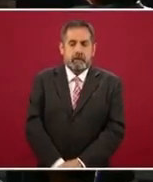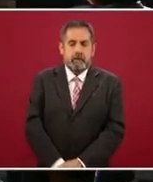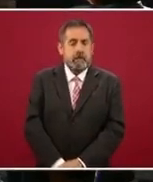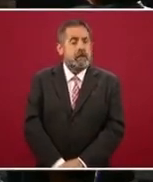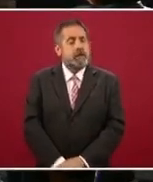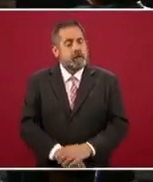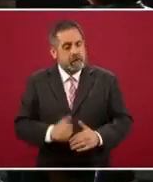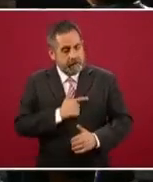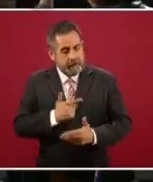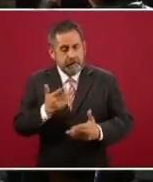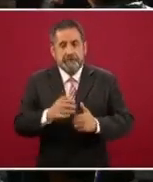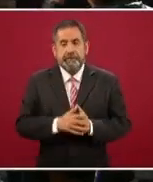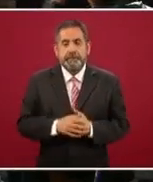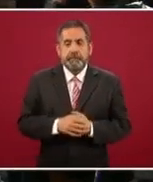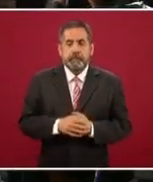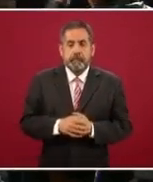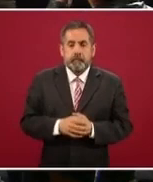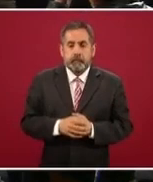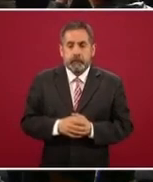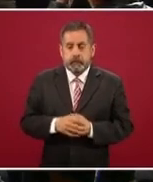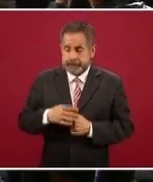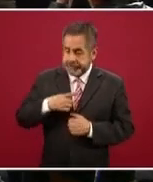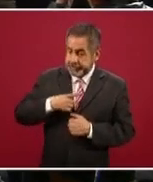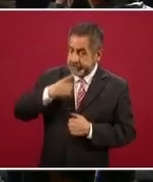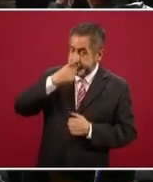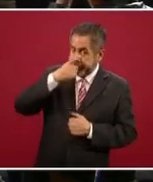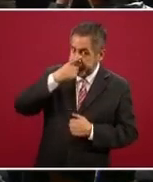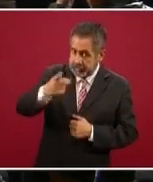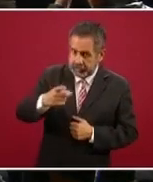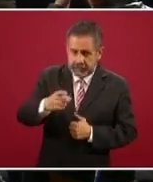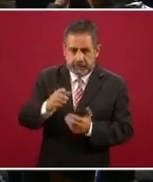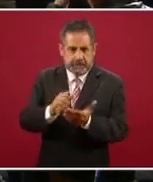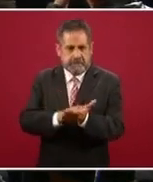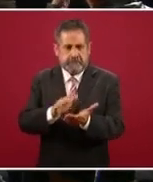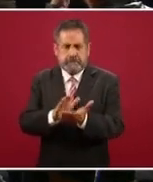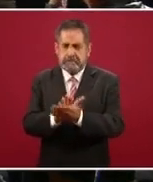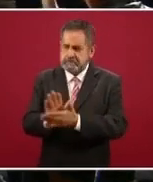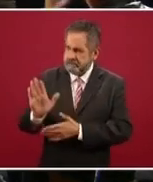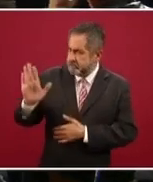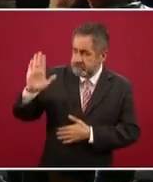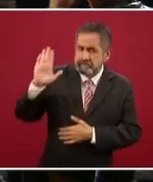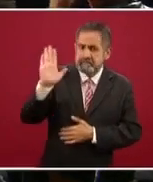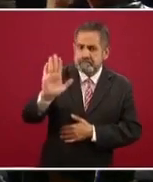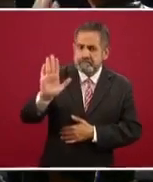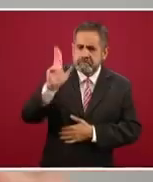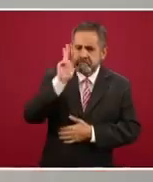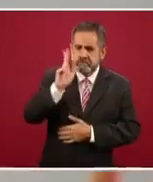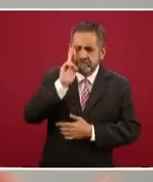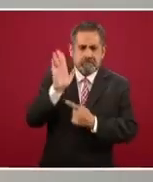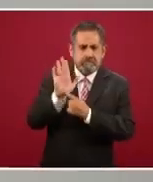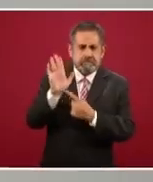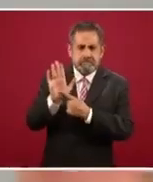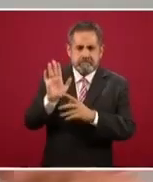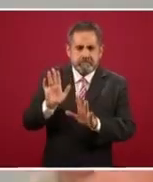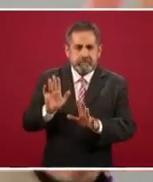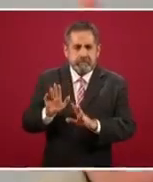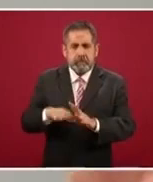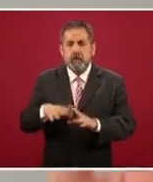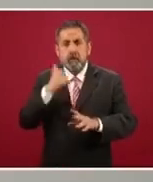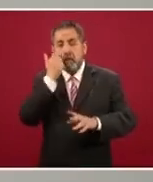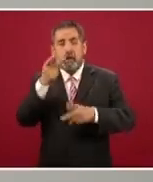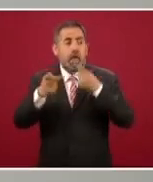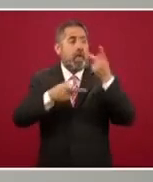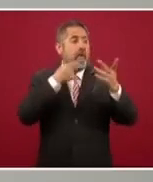Nosotros decimos lo que decimos con documentación en la mano. Entonces, no nos gusta que se empiecen a hacer